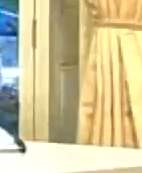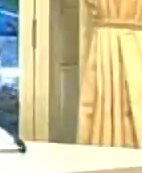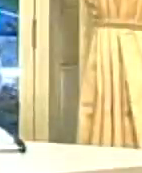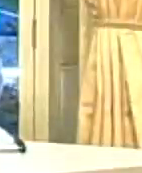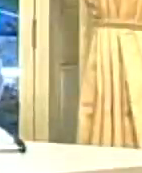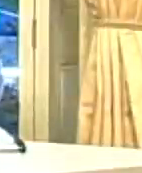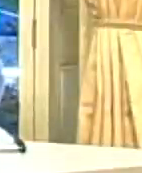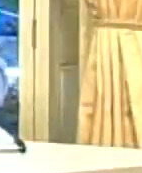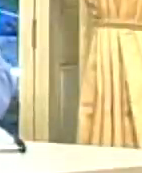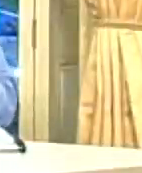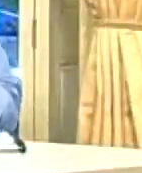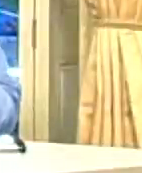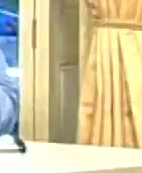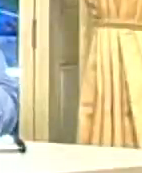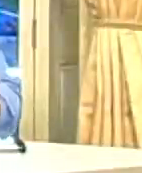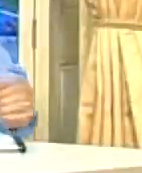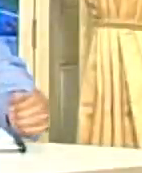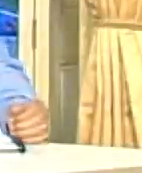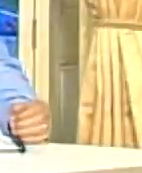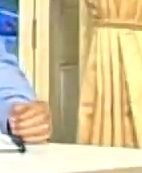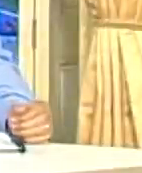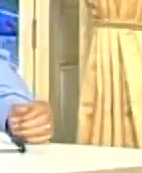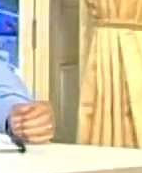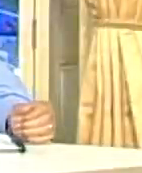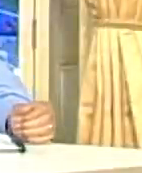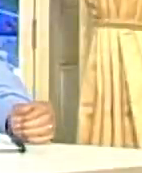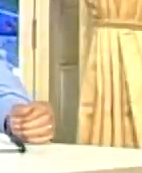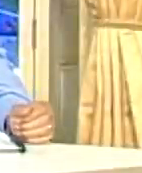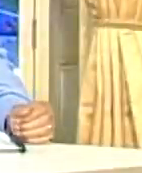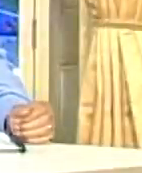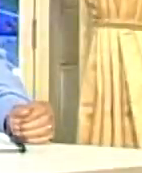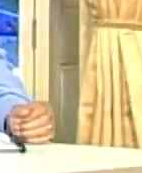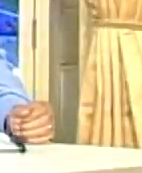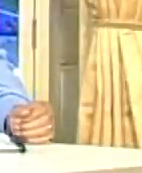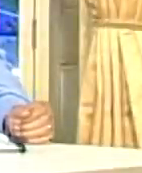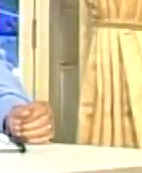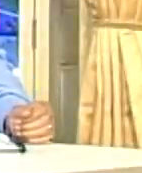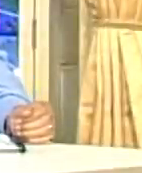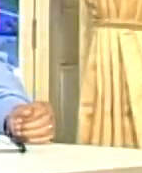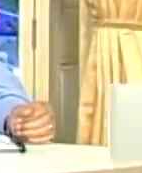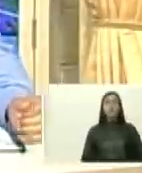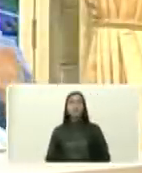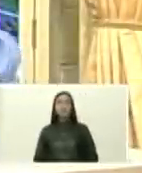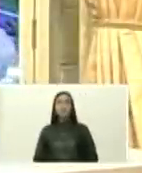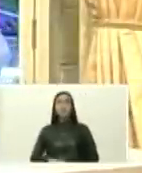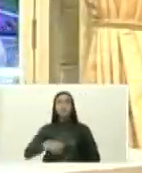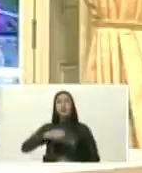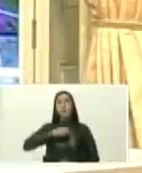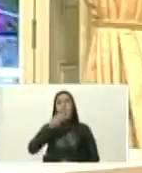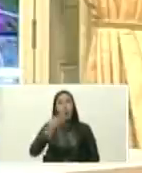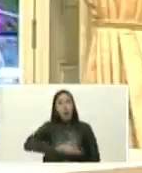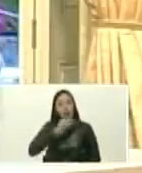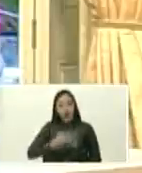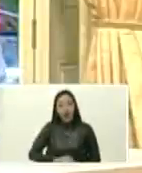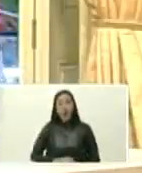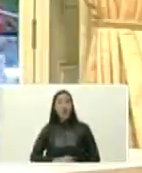Bueno, esto es rapidito pues. Buenas tardes a toda Venezuela. La lluvia nos hizo retardar una hora